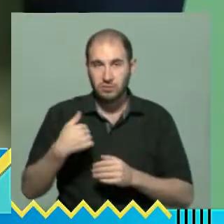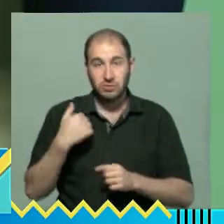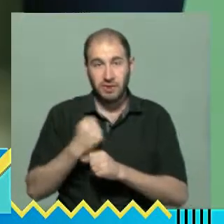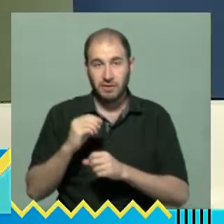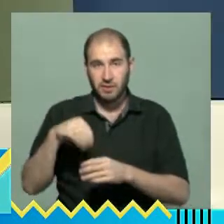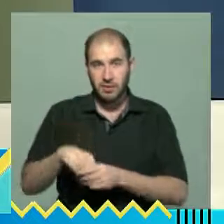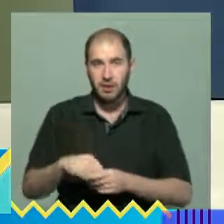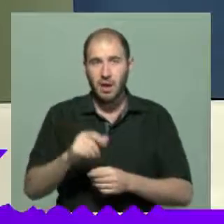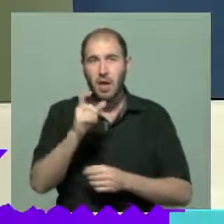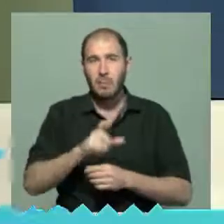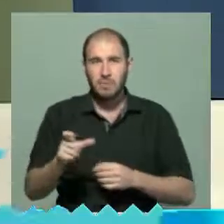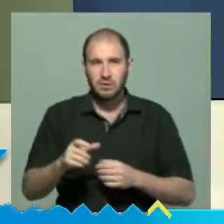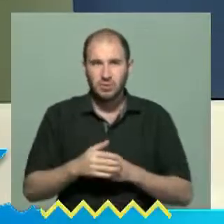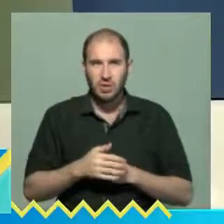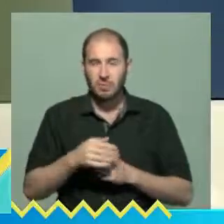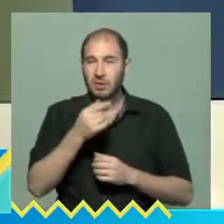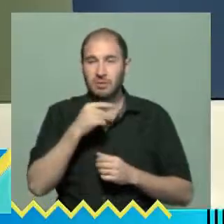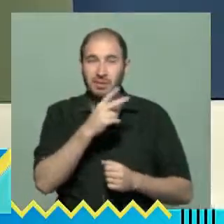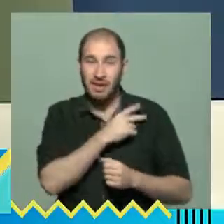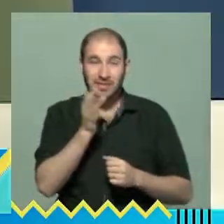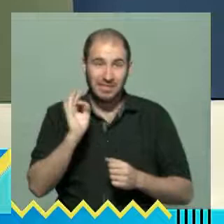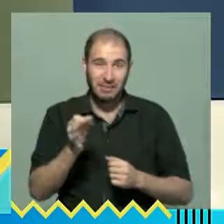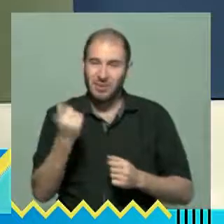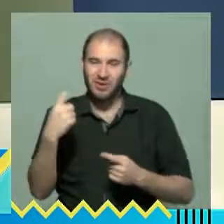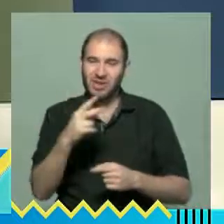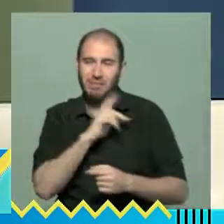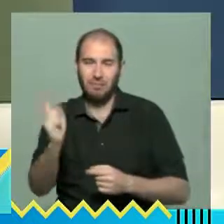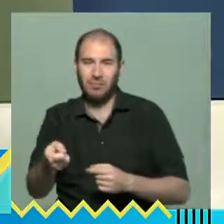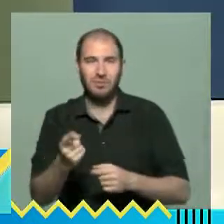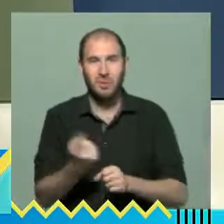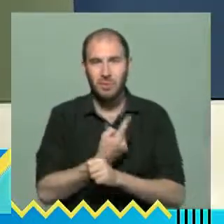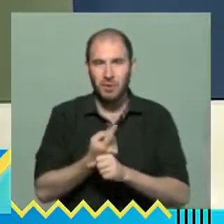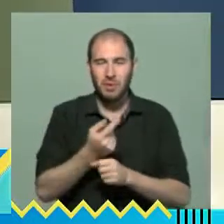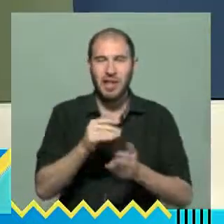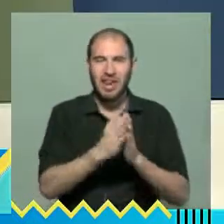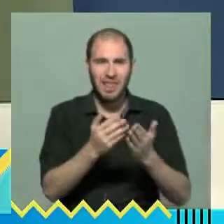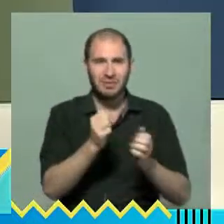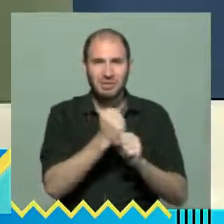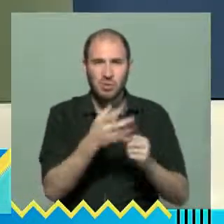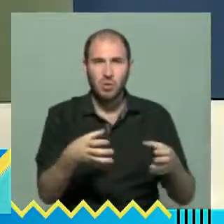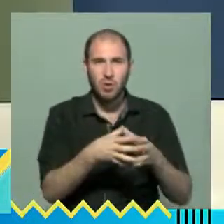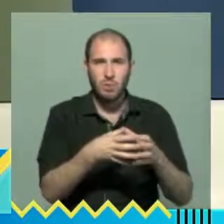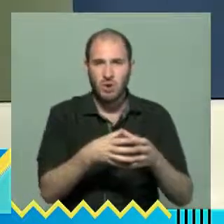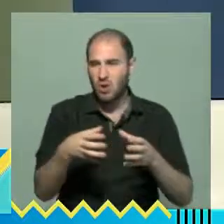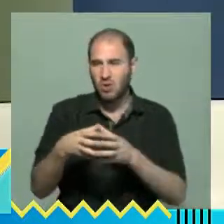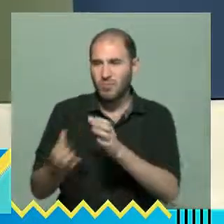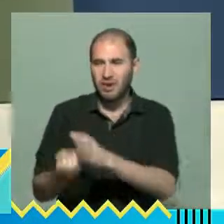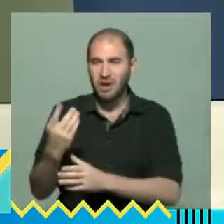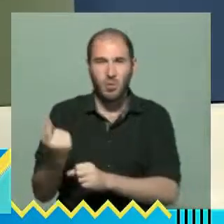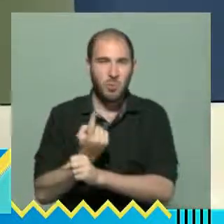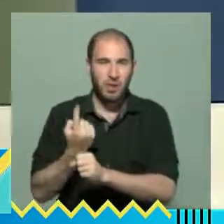desempeño. Gente que sabe una tonelada de liderazgo y no sabe liderar. Gente que puede recitar libros de trabajo en equipo y no arma equipos de